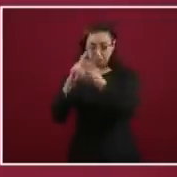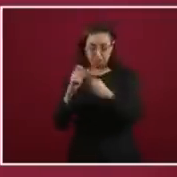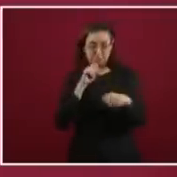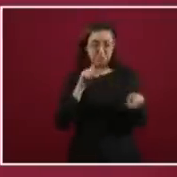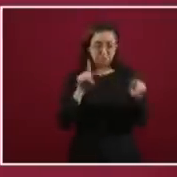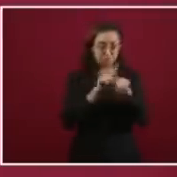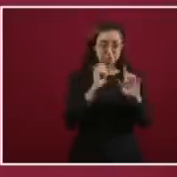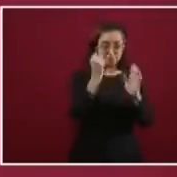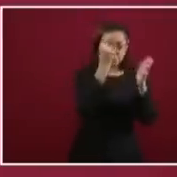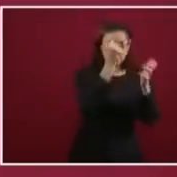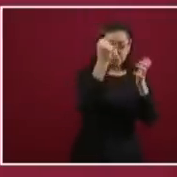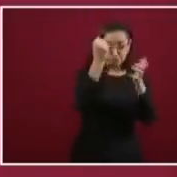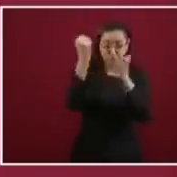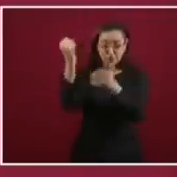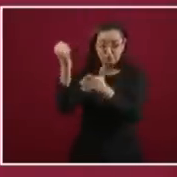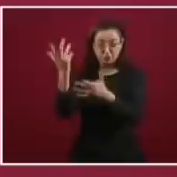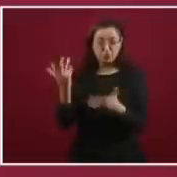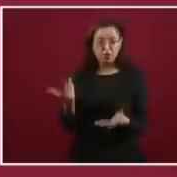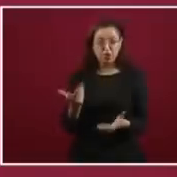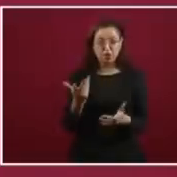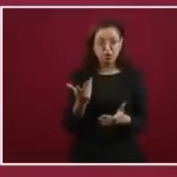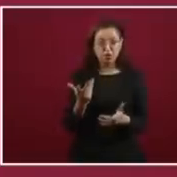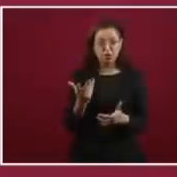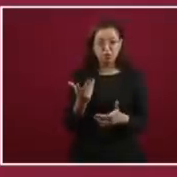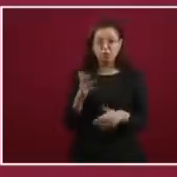la publicidad del alcohol